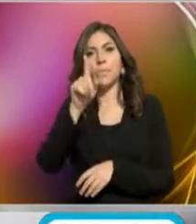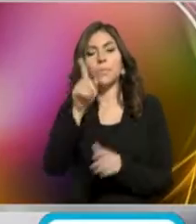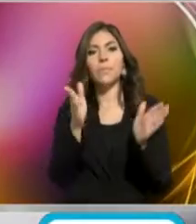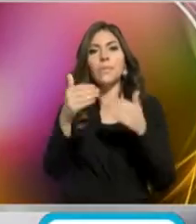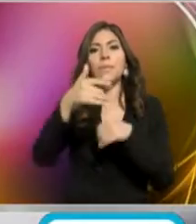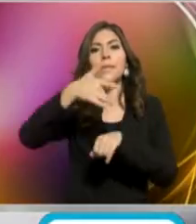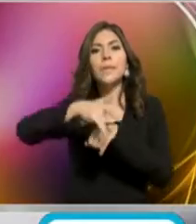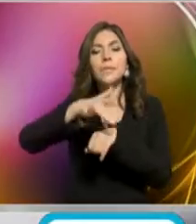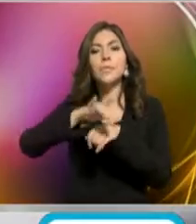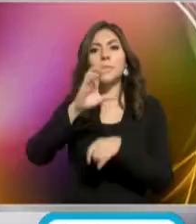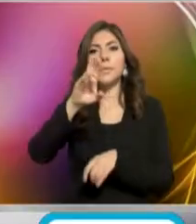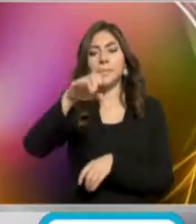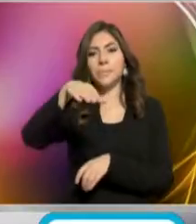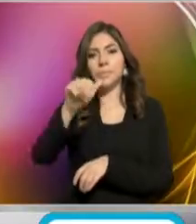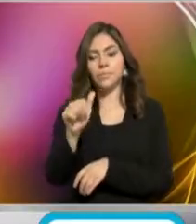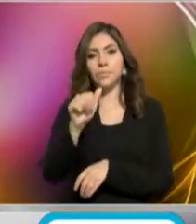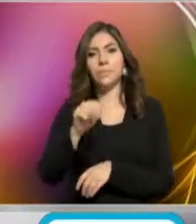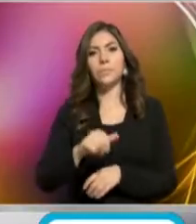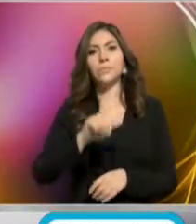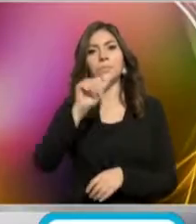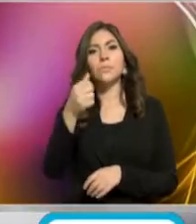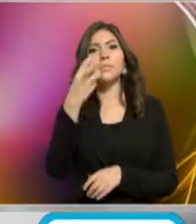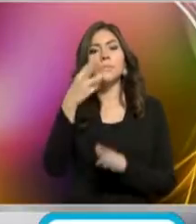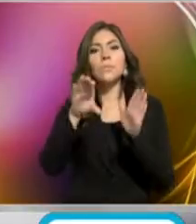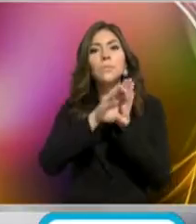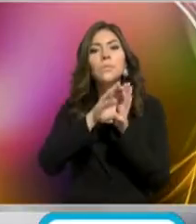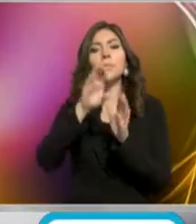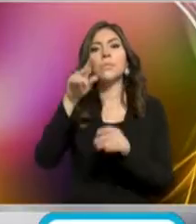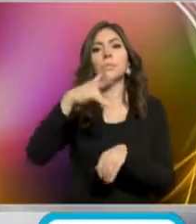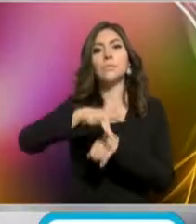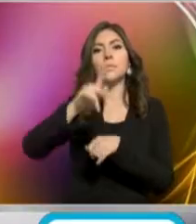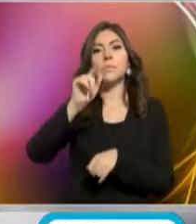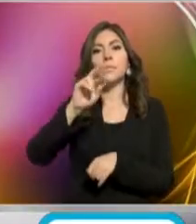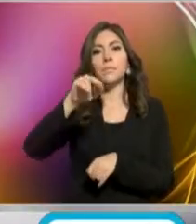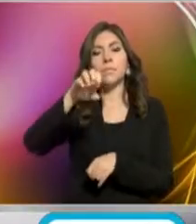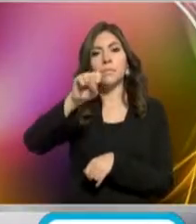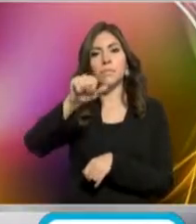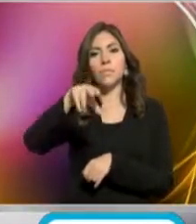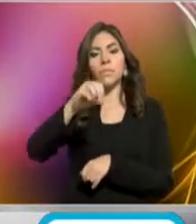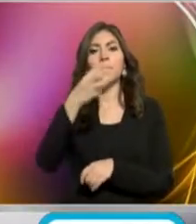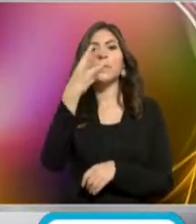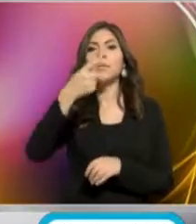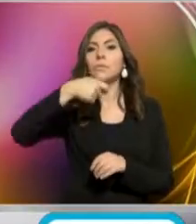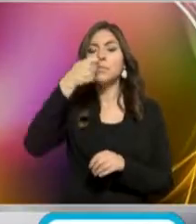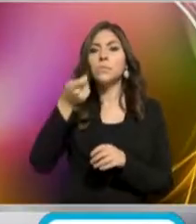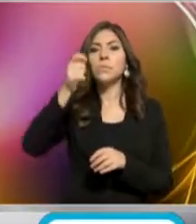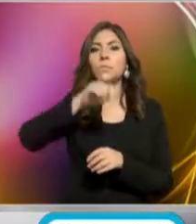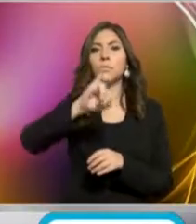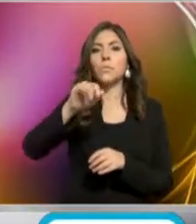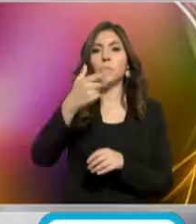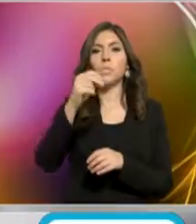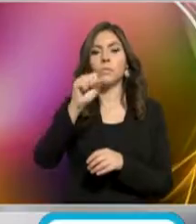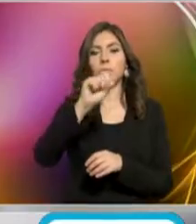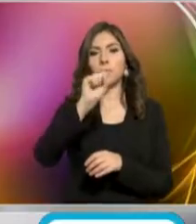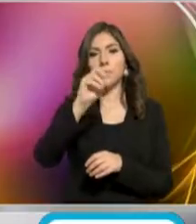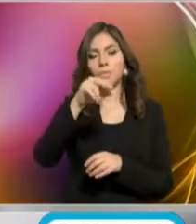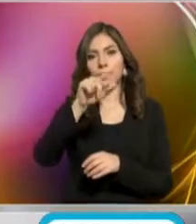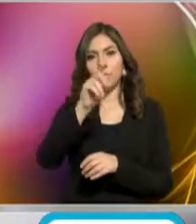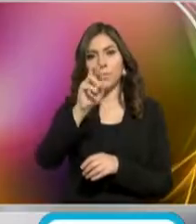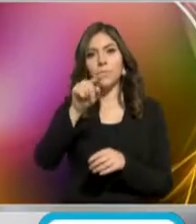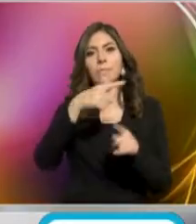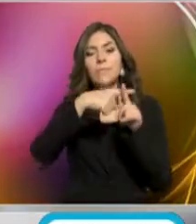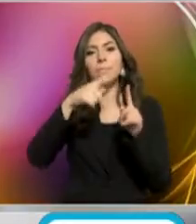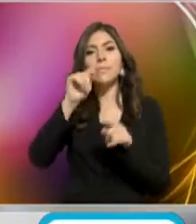de queso crema. 1/3 de taza de queso parmesano. 3 cucharadas de jugo sazonador, Media taza